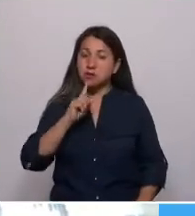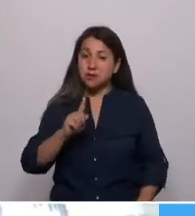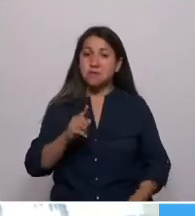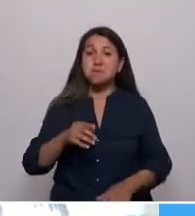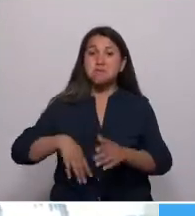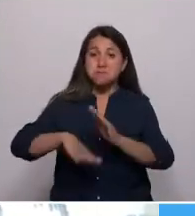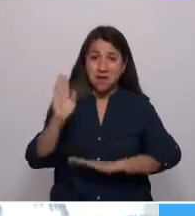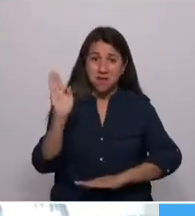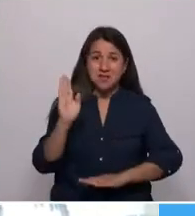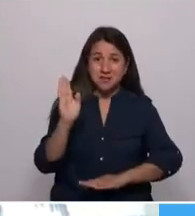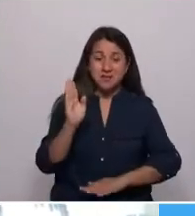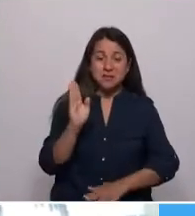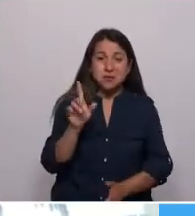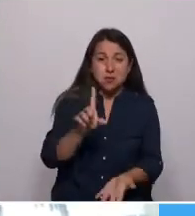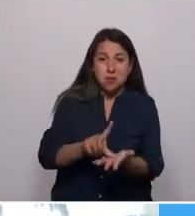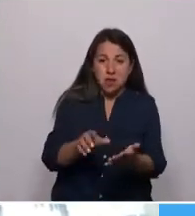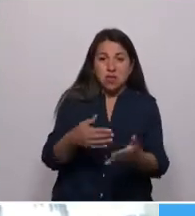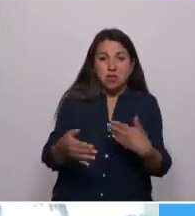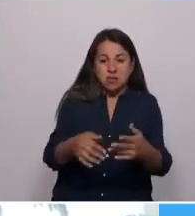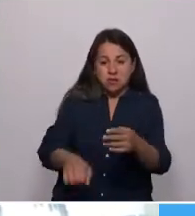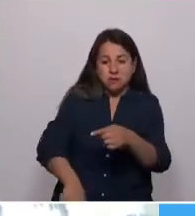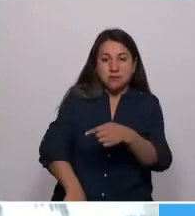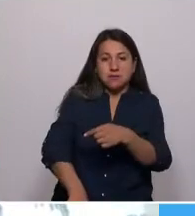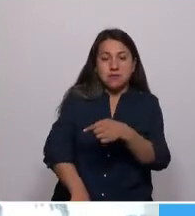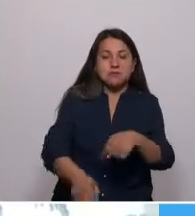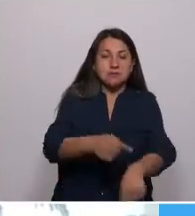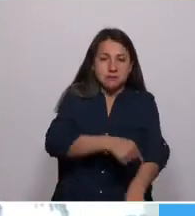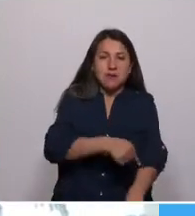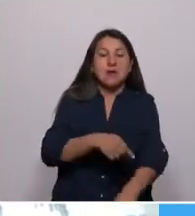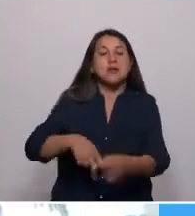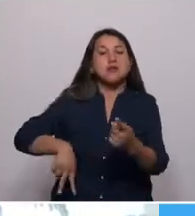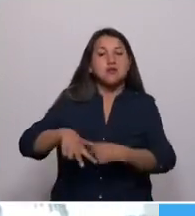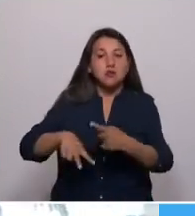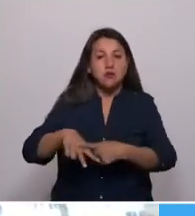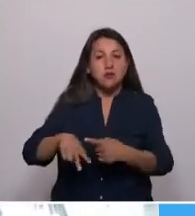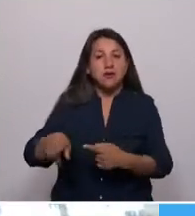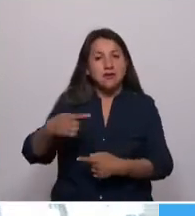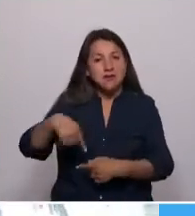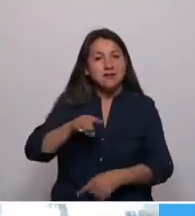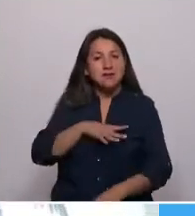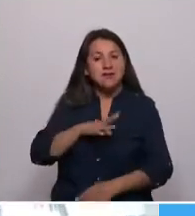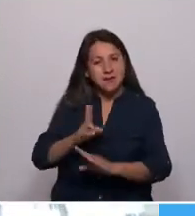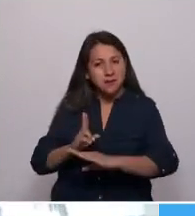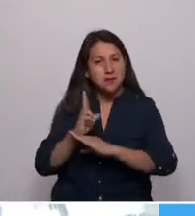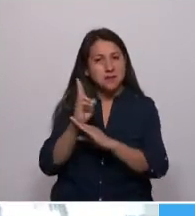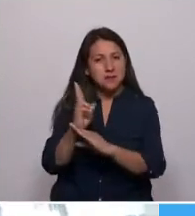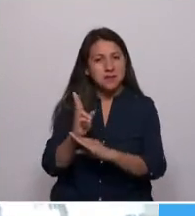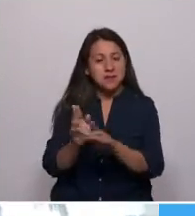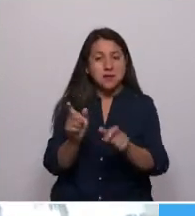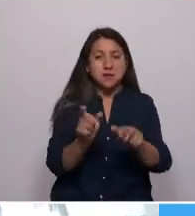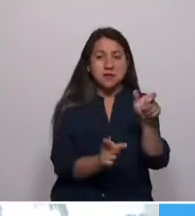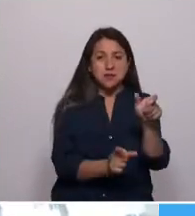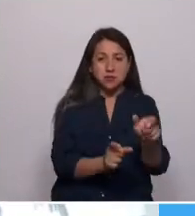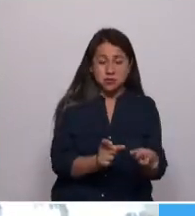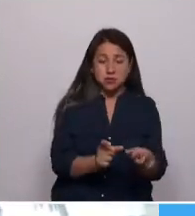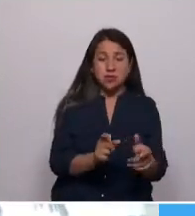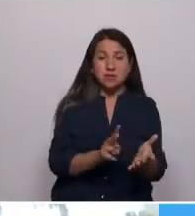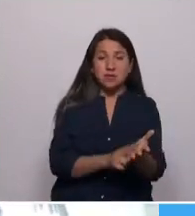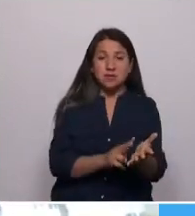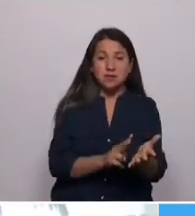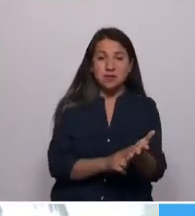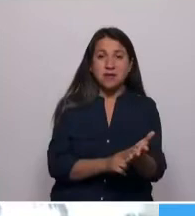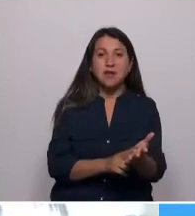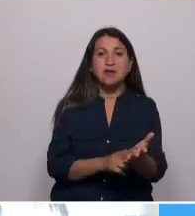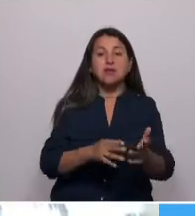de chile un lugar que mejor representa ese chile profundo que con su gente penetra las quebradas cordillerana y